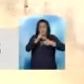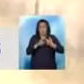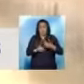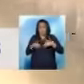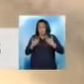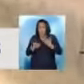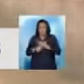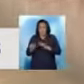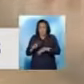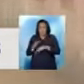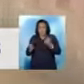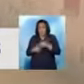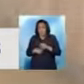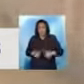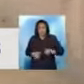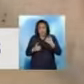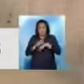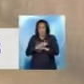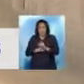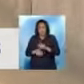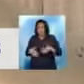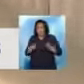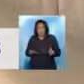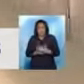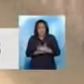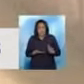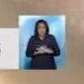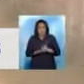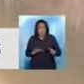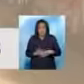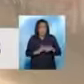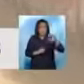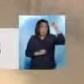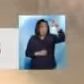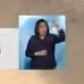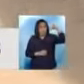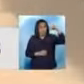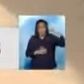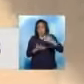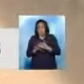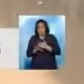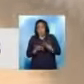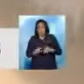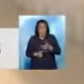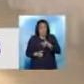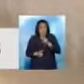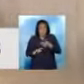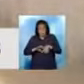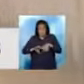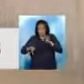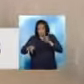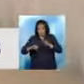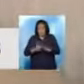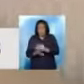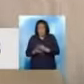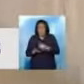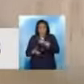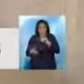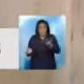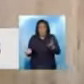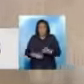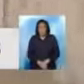adentro, vivir adentro también es imposible, no hay absolutamente nada, han cortado la luz aquí, imaginamos que el desagüe también ha colapsado, no debe haber agua en estas